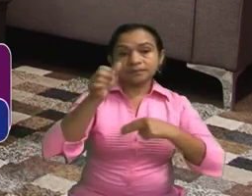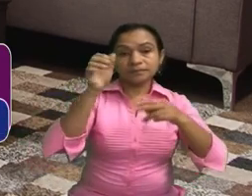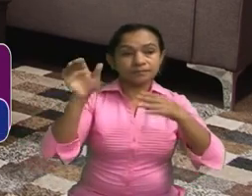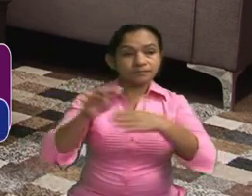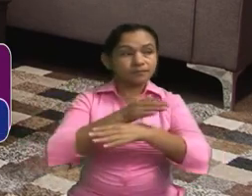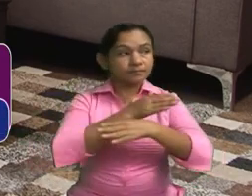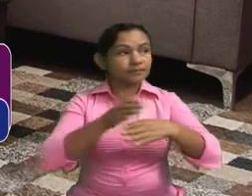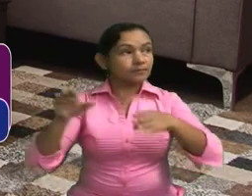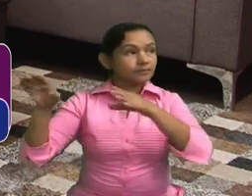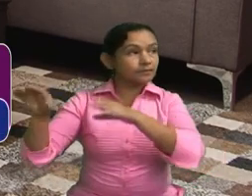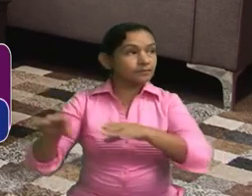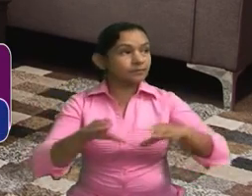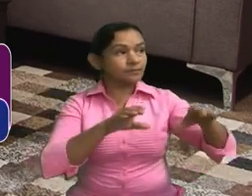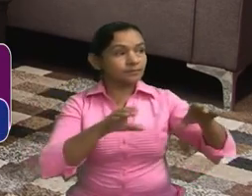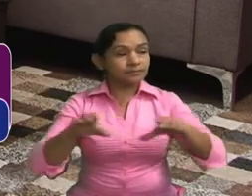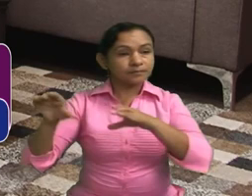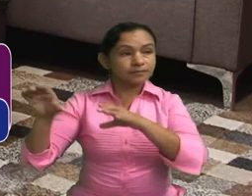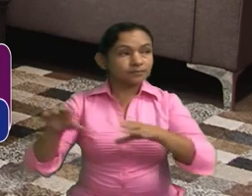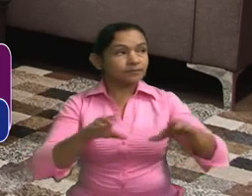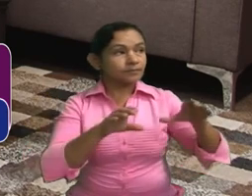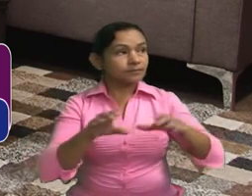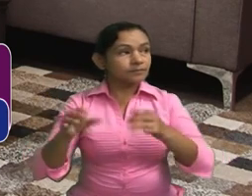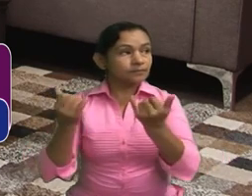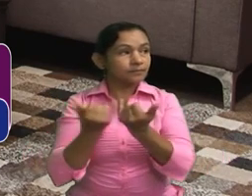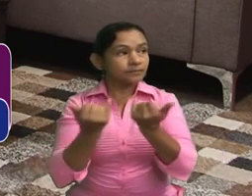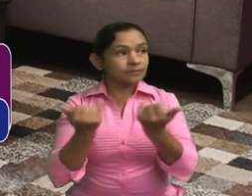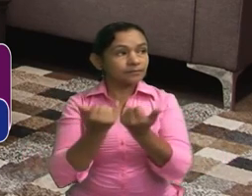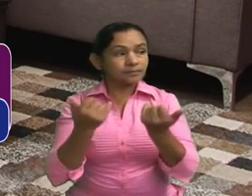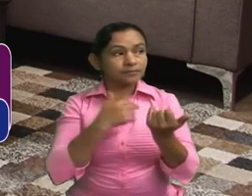que se realizan